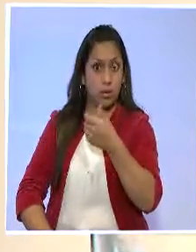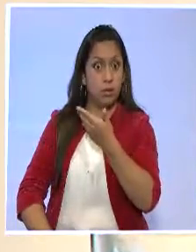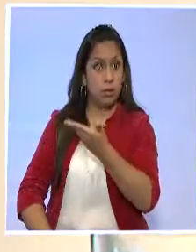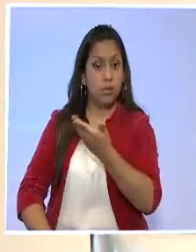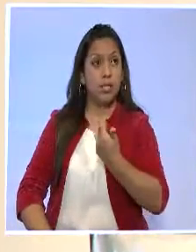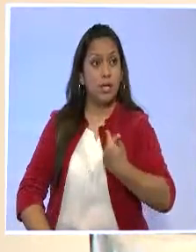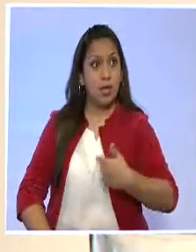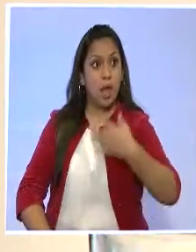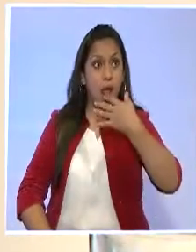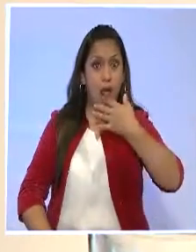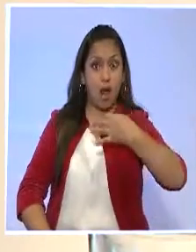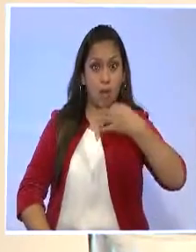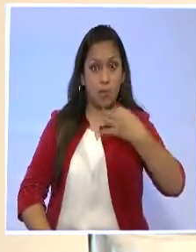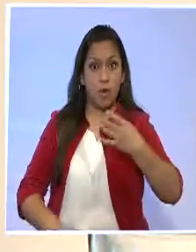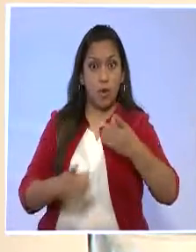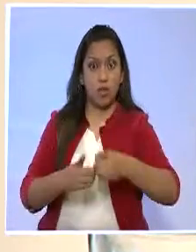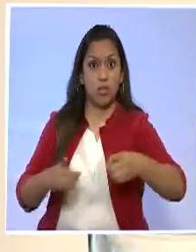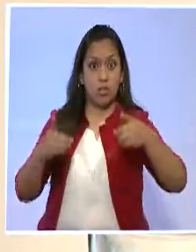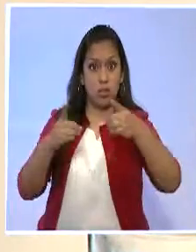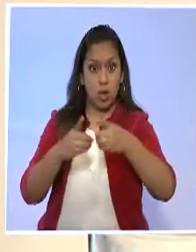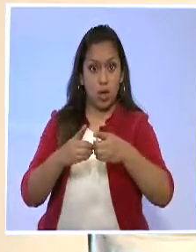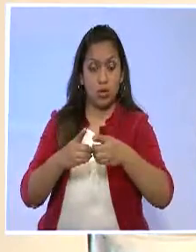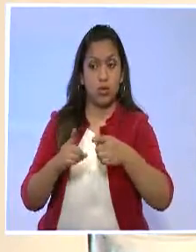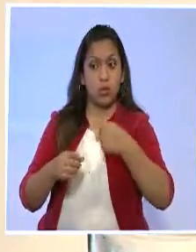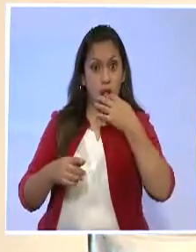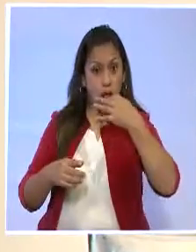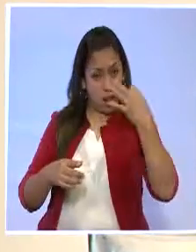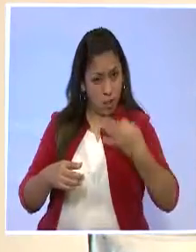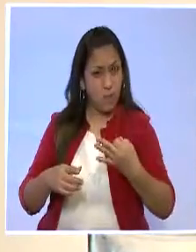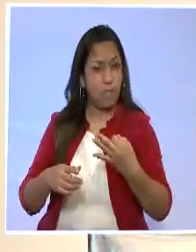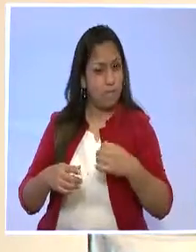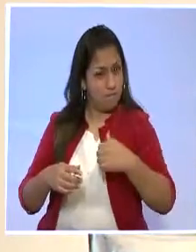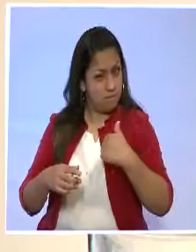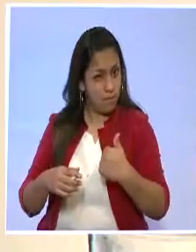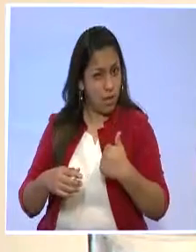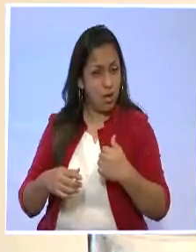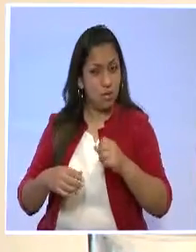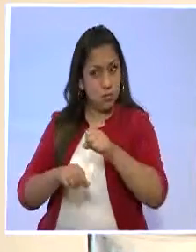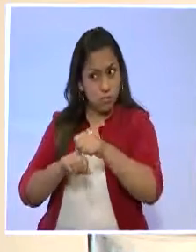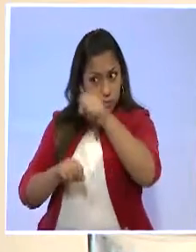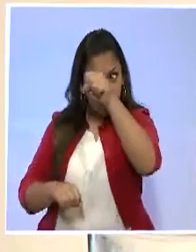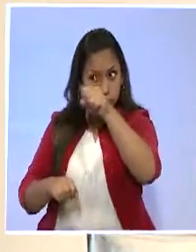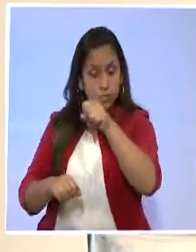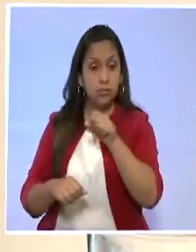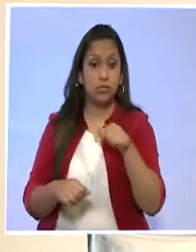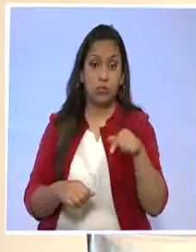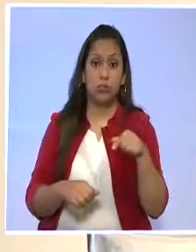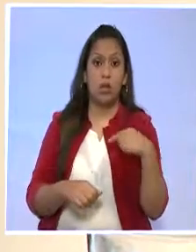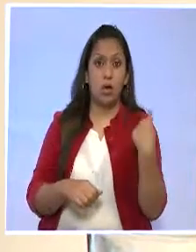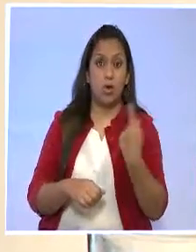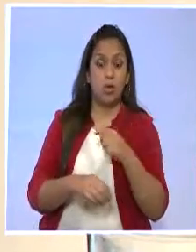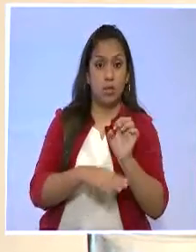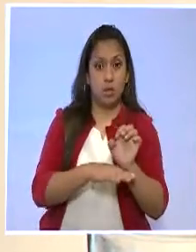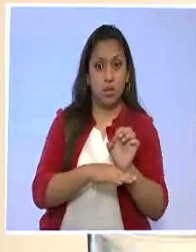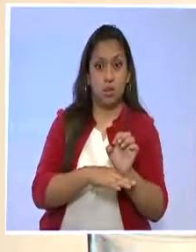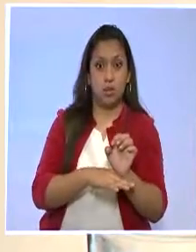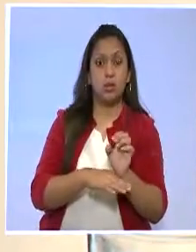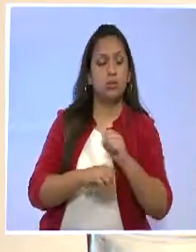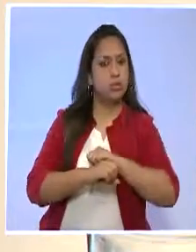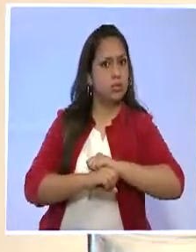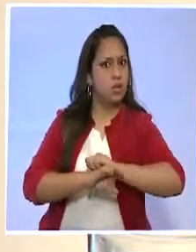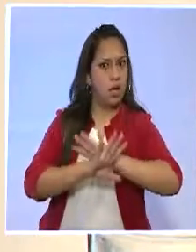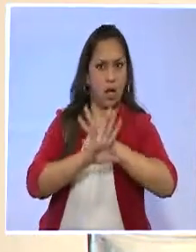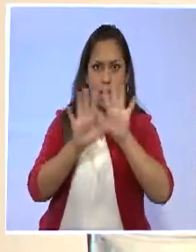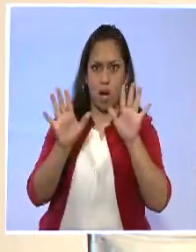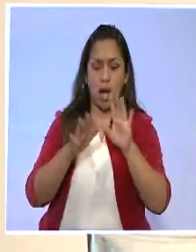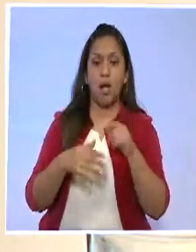comprobar si uno de esos datos son verídicos pasarían en el caso ecuatoriano nuestra legislación es absolutamente clara